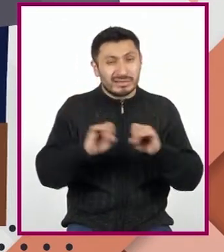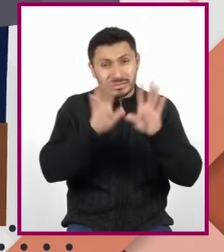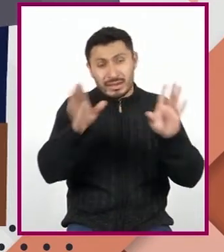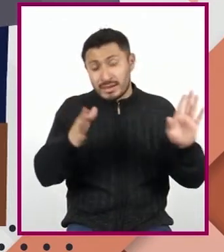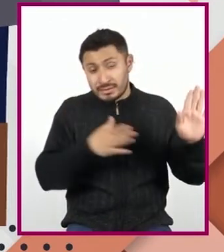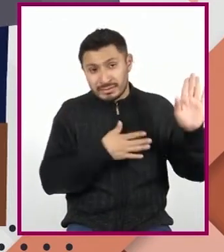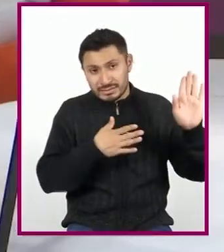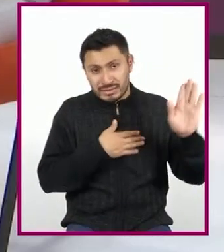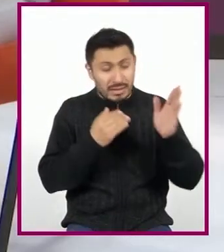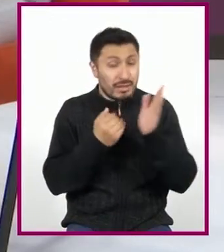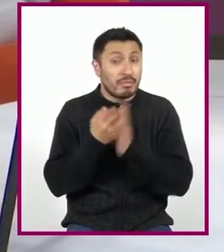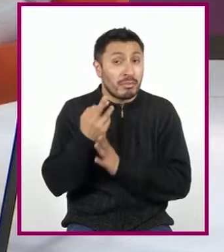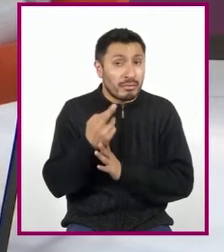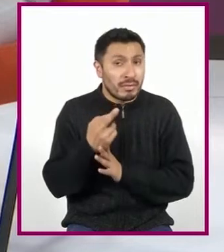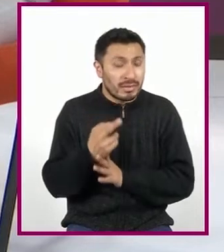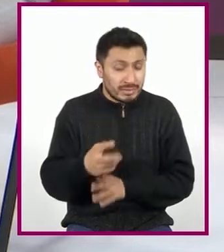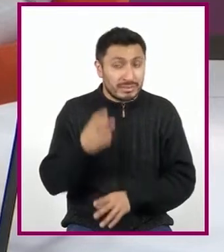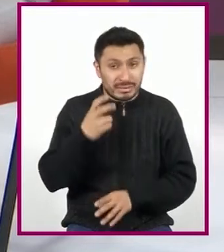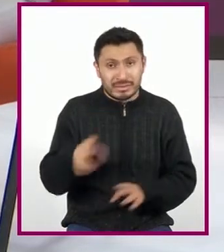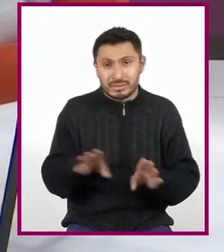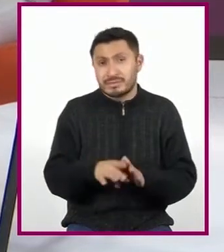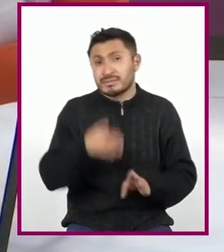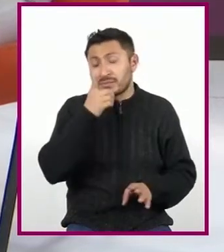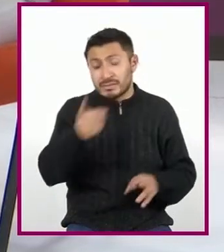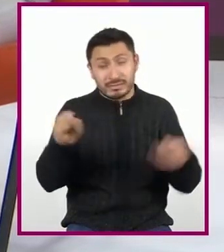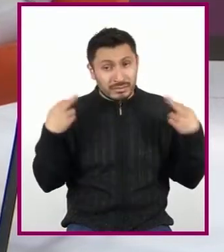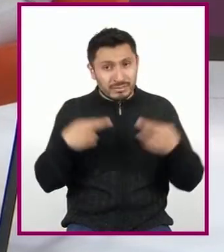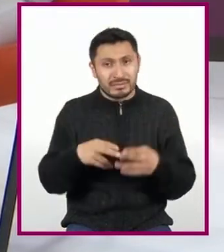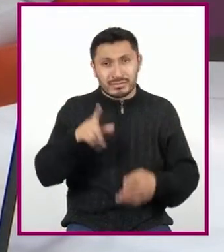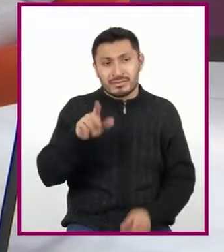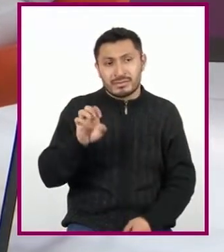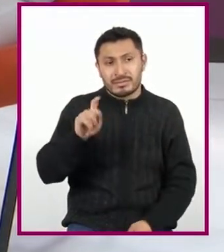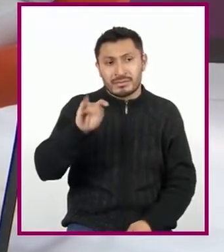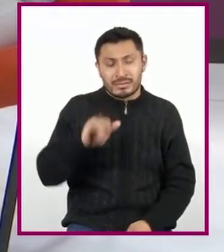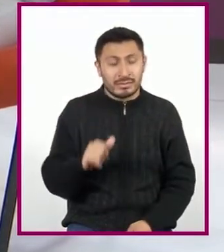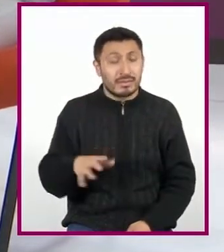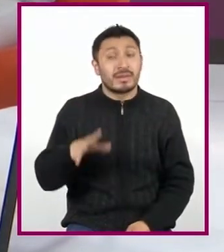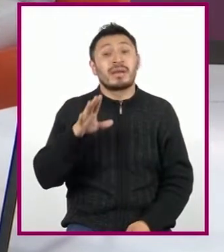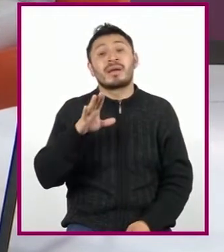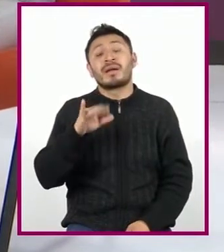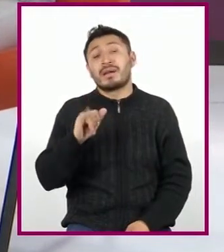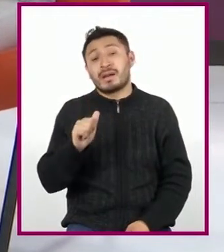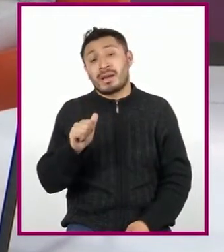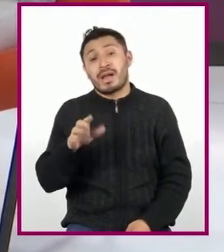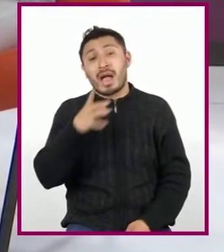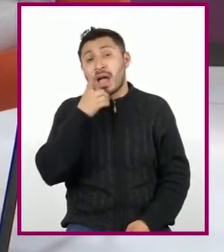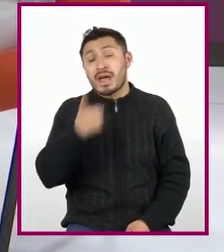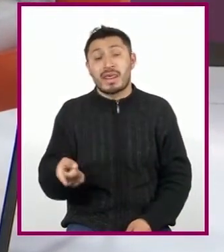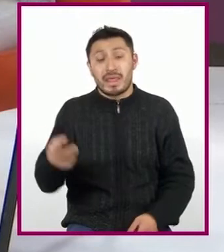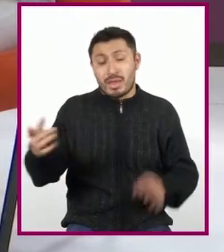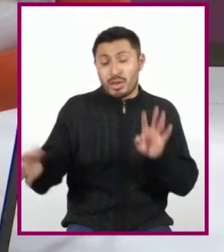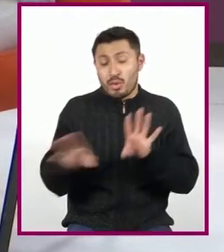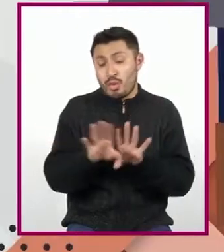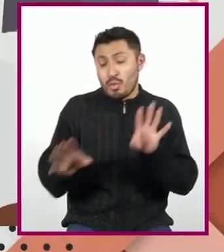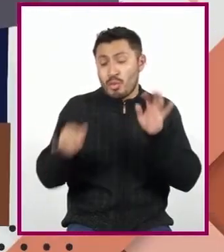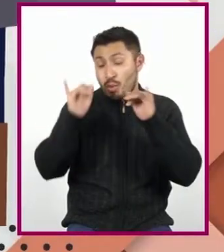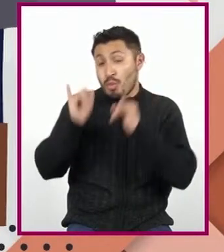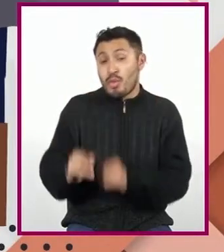indirecto y aunque no se establece la misma cercanía entre el lector y la obra, sí gana en